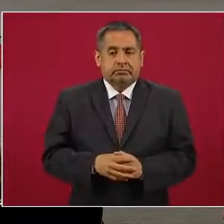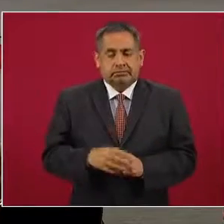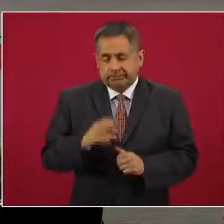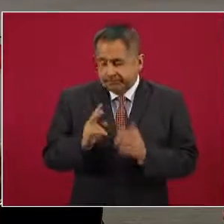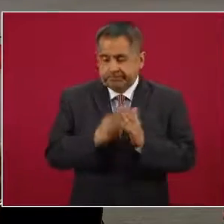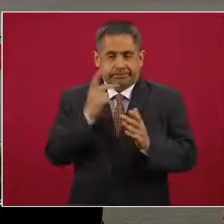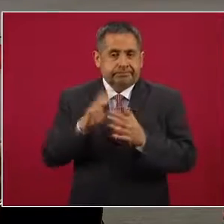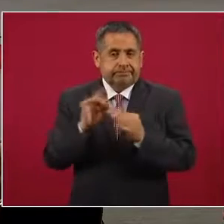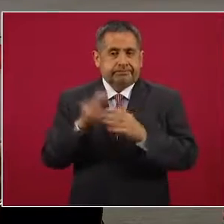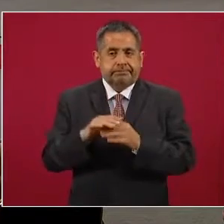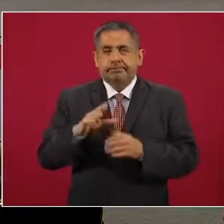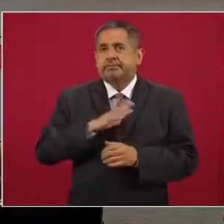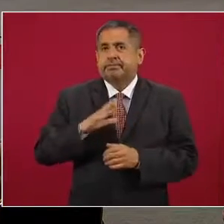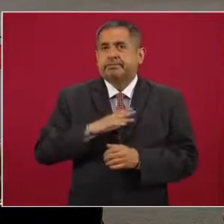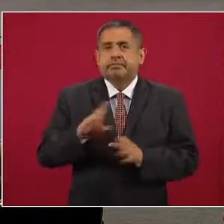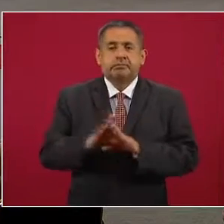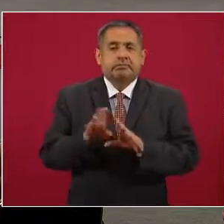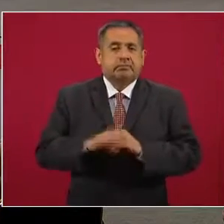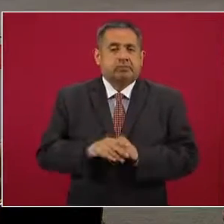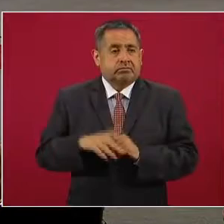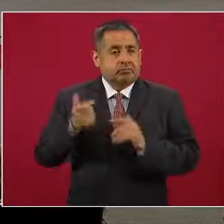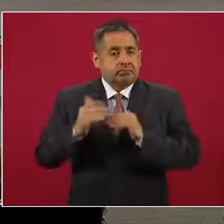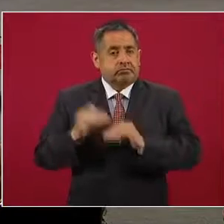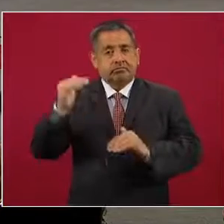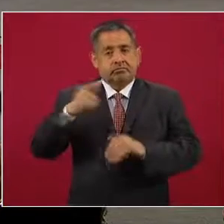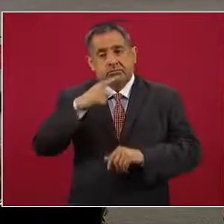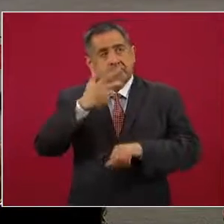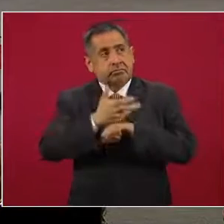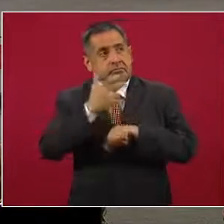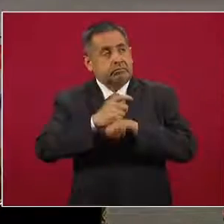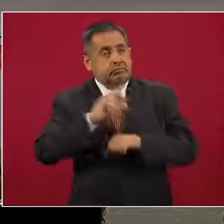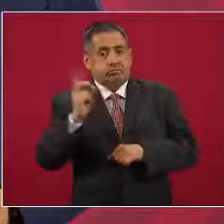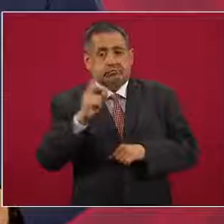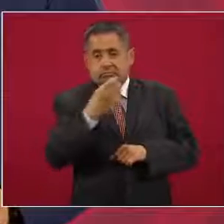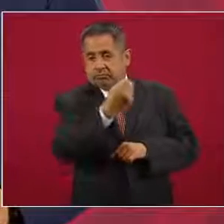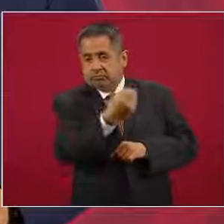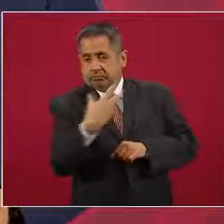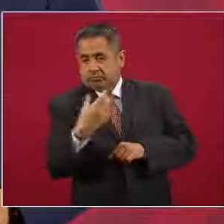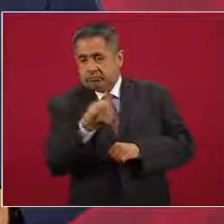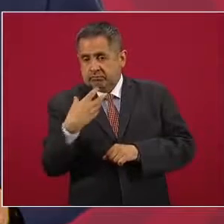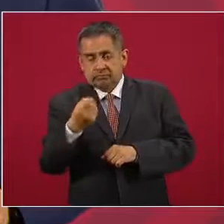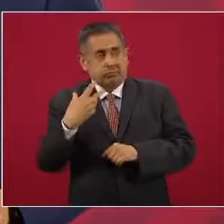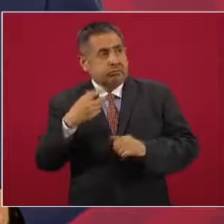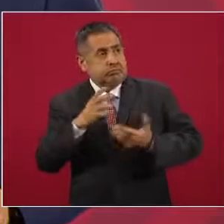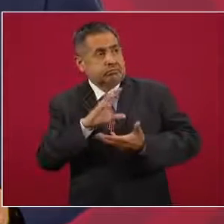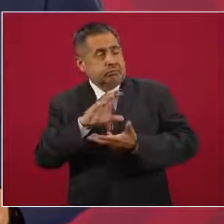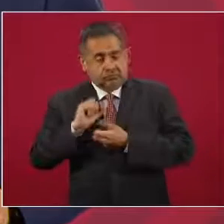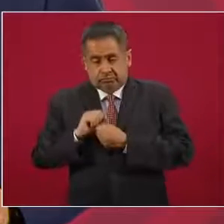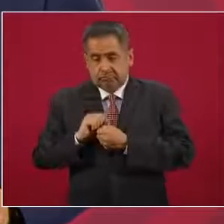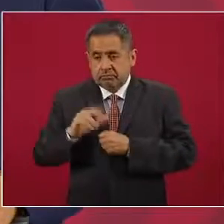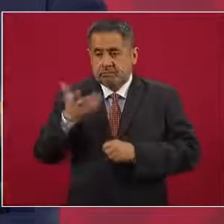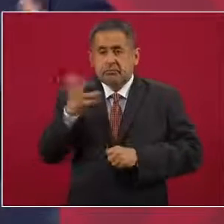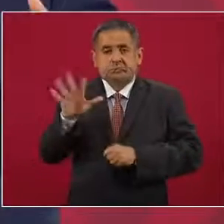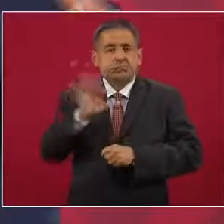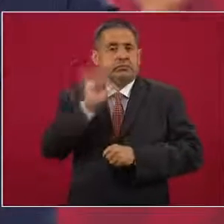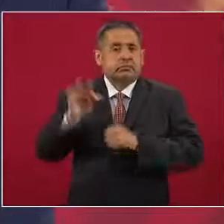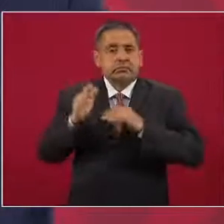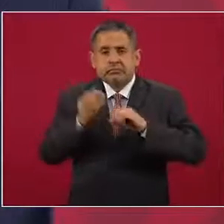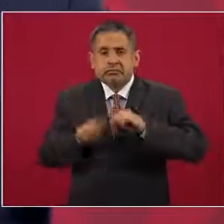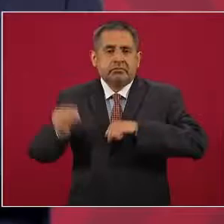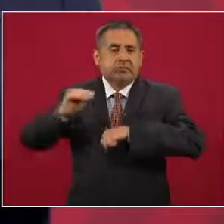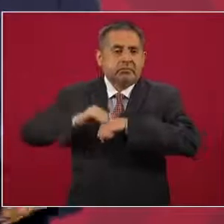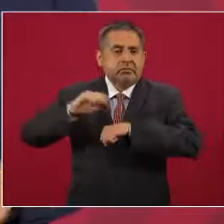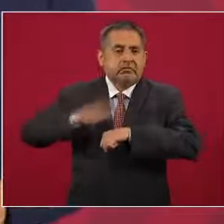repito, tenemos un aumento en remesas del 10% en términos reales con relación al